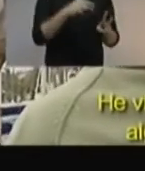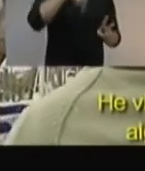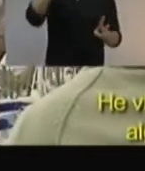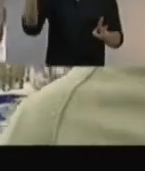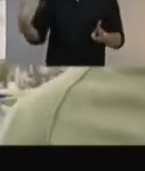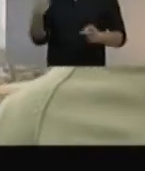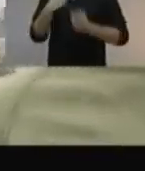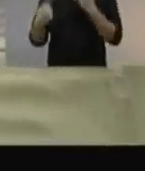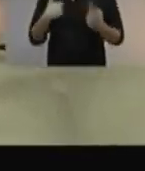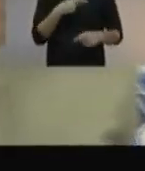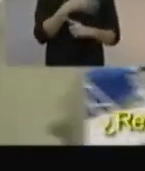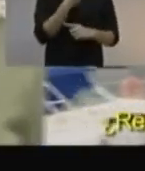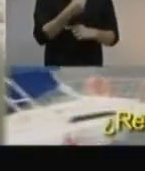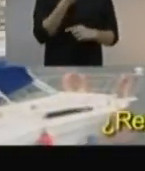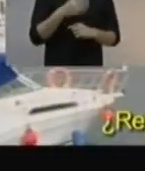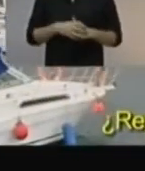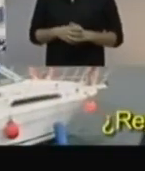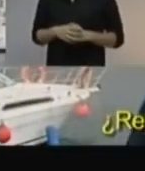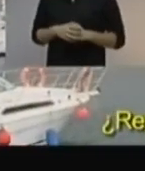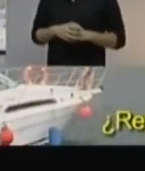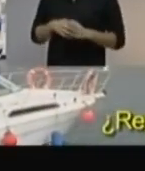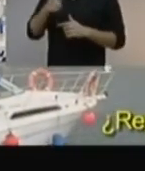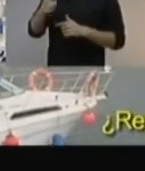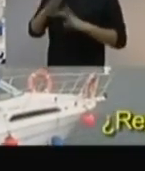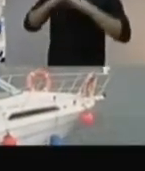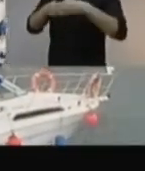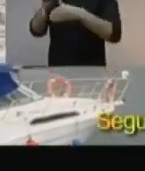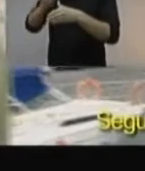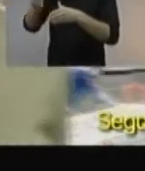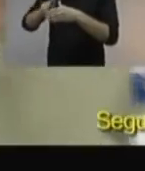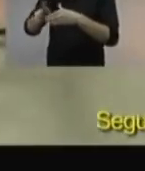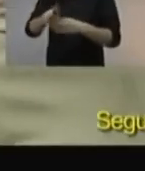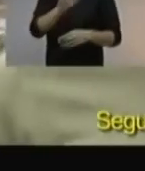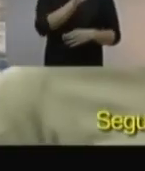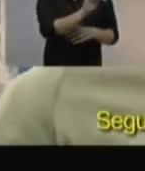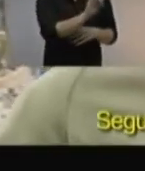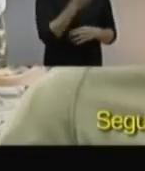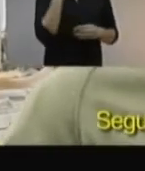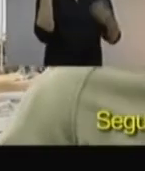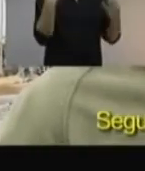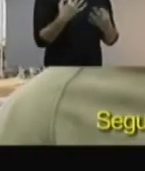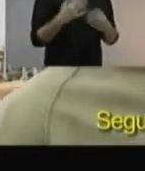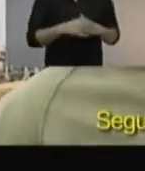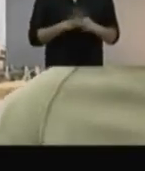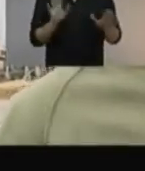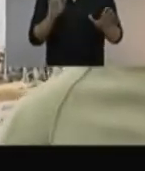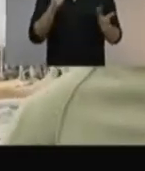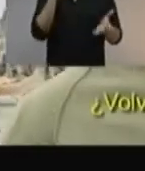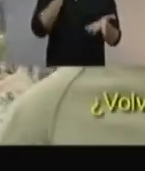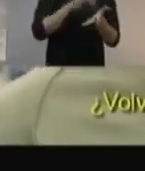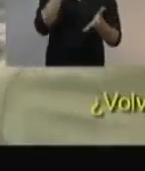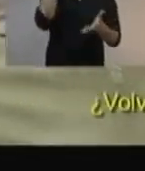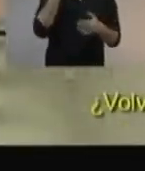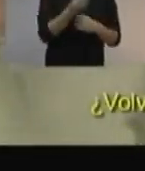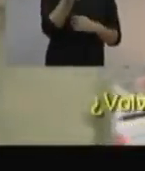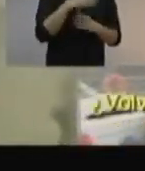Mm-hmm. Would you repeat this travel on the boat? Maybe one day when it's sunny. Okay. And are you